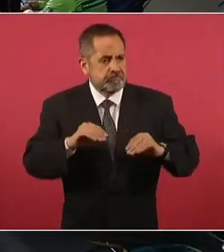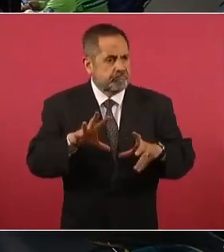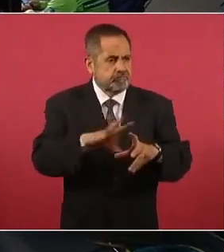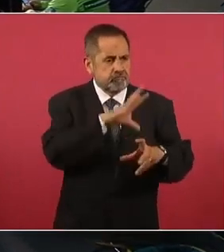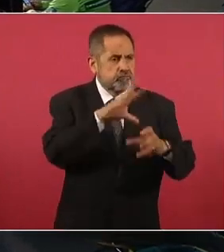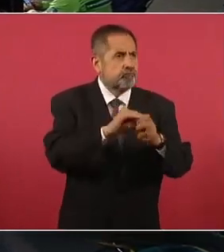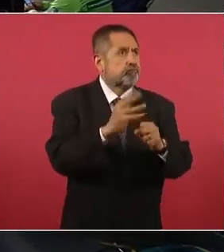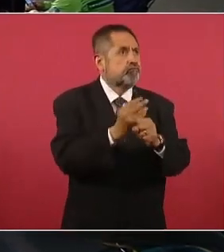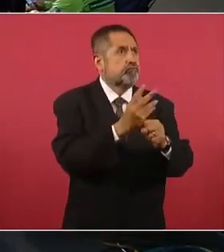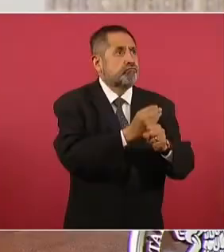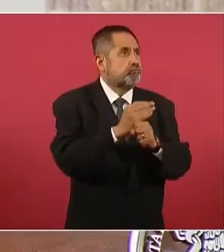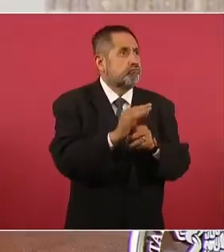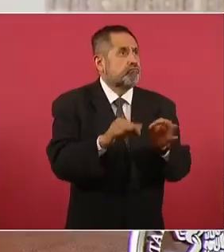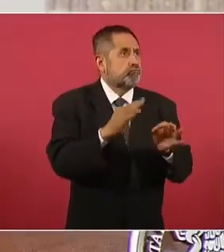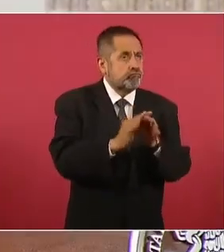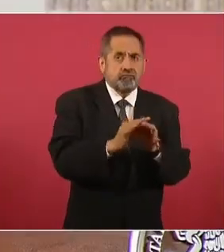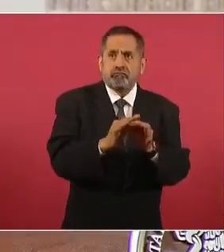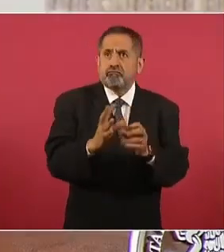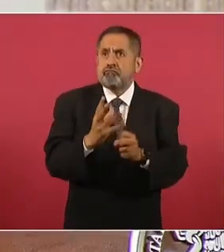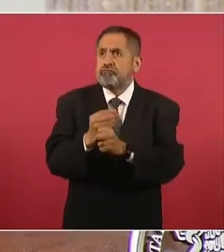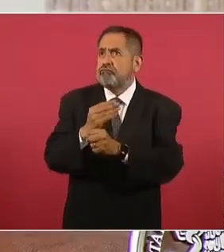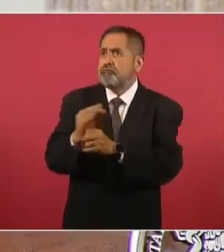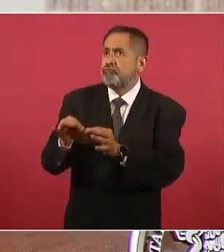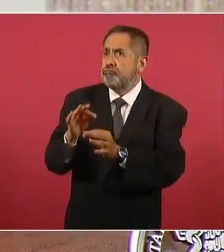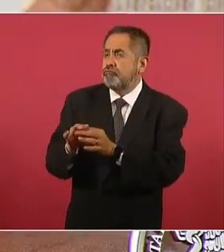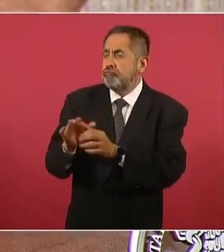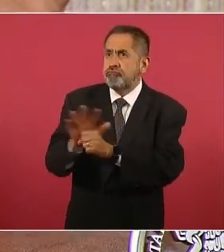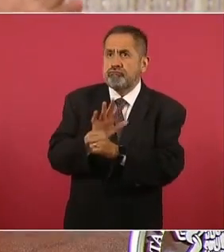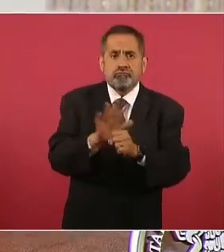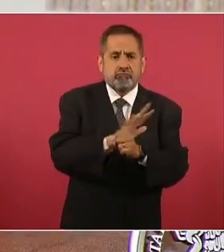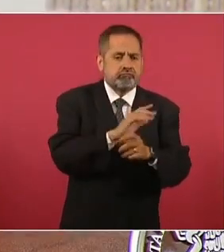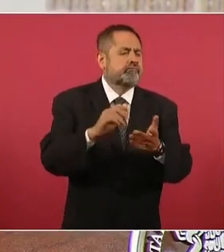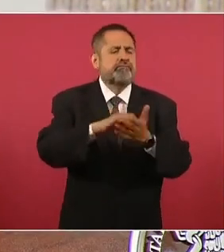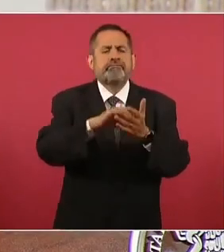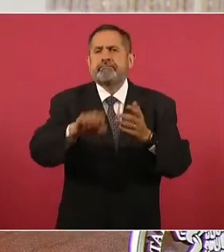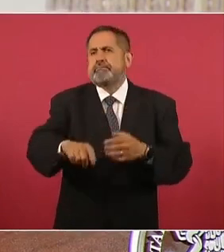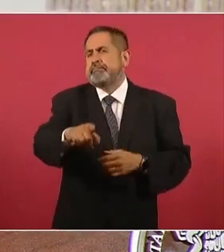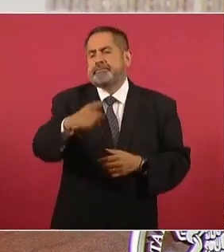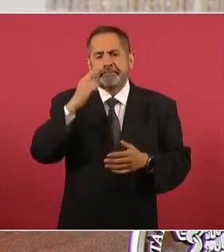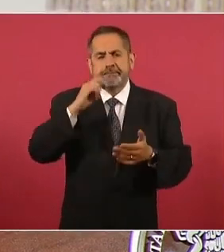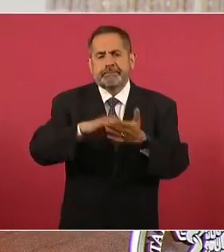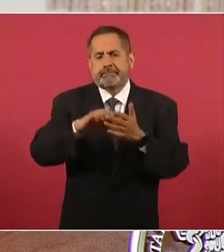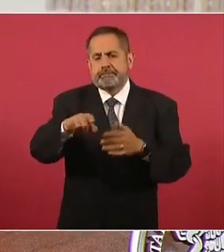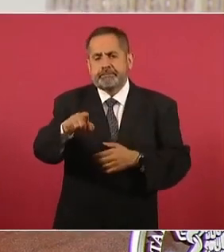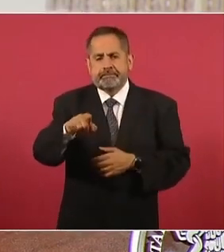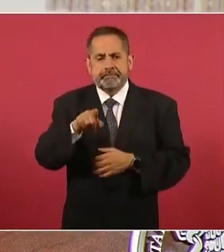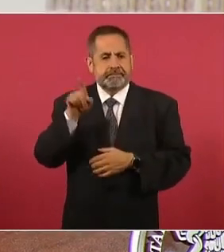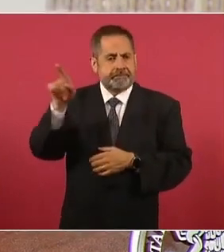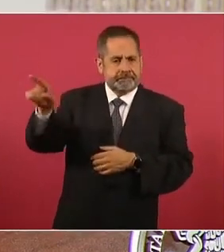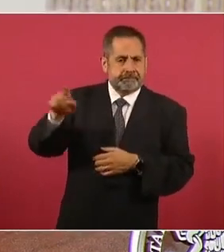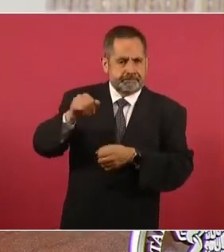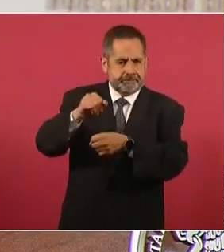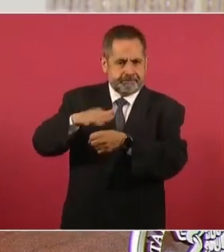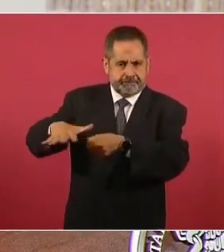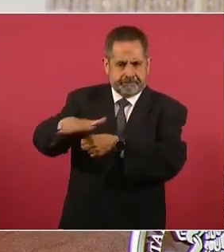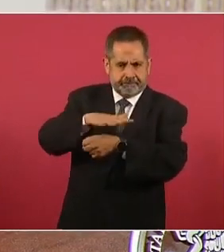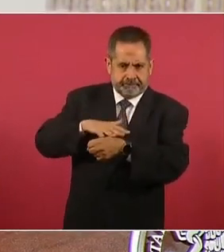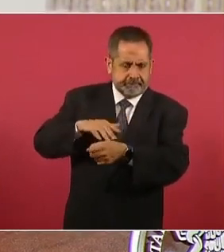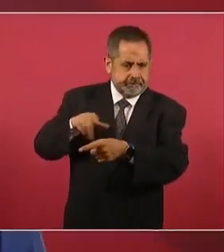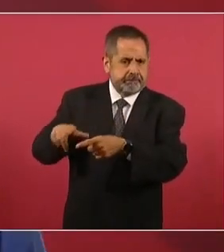integrales. Por ejemplo, se está trabajando en el Istmo